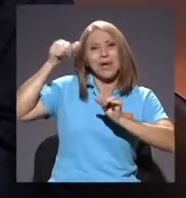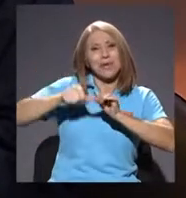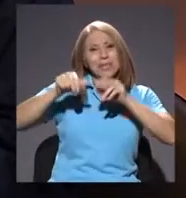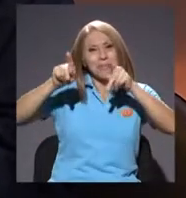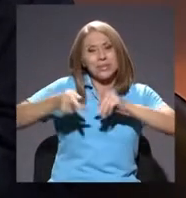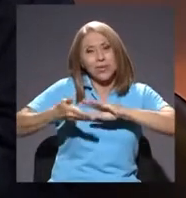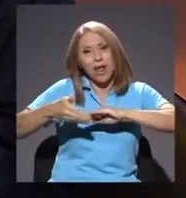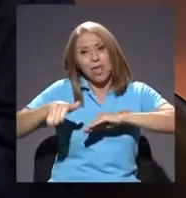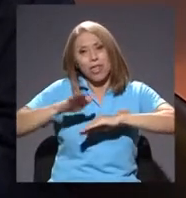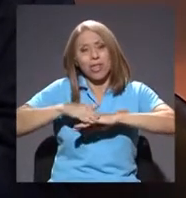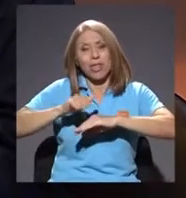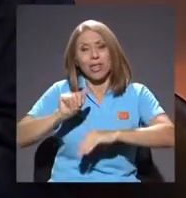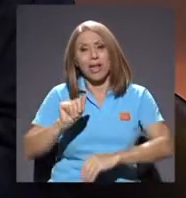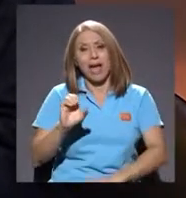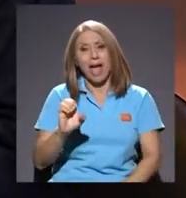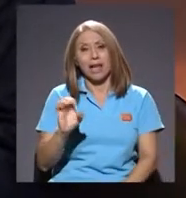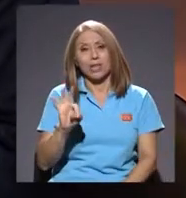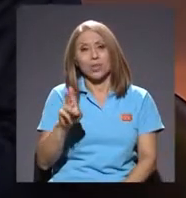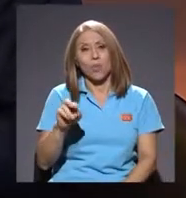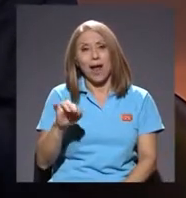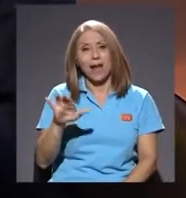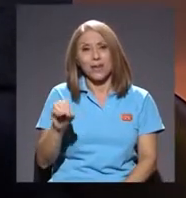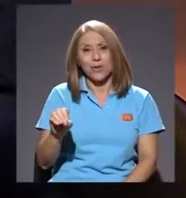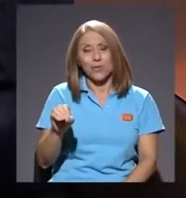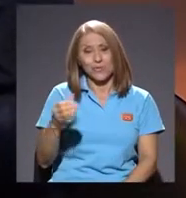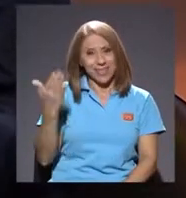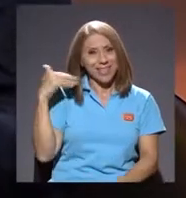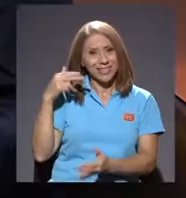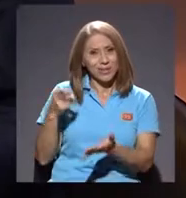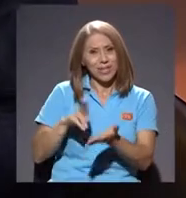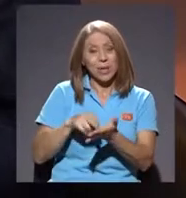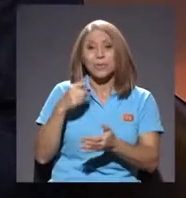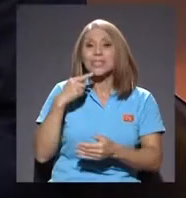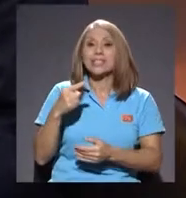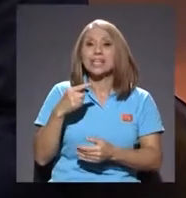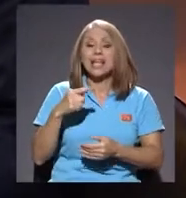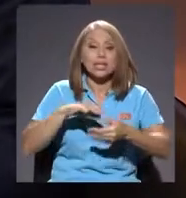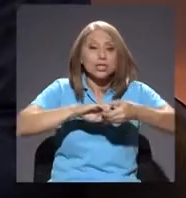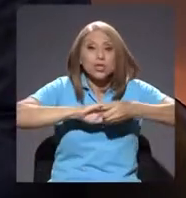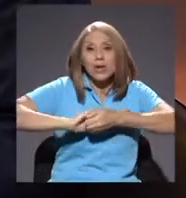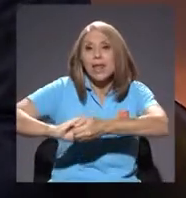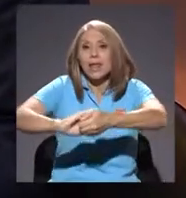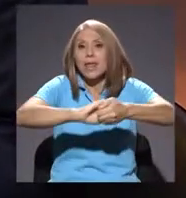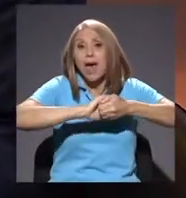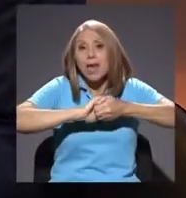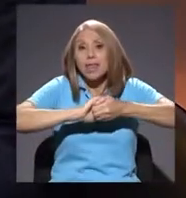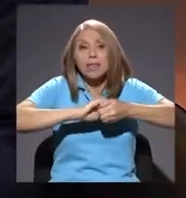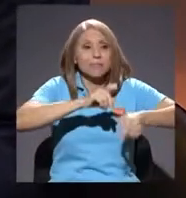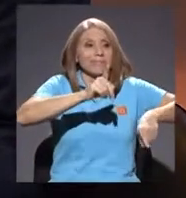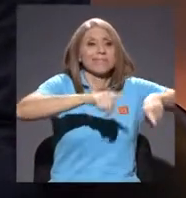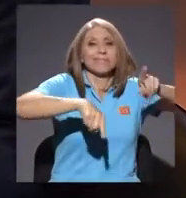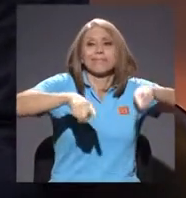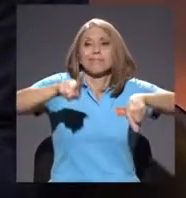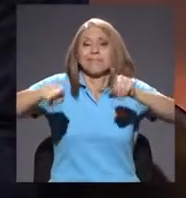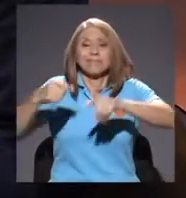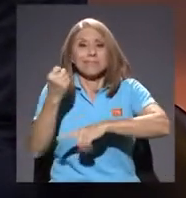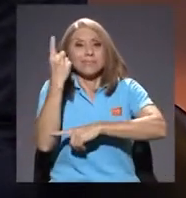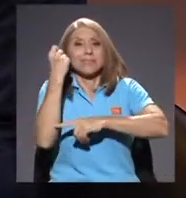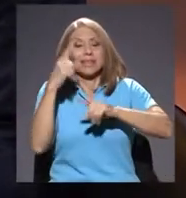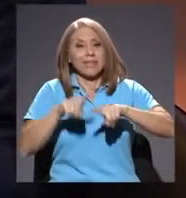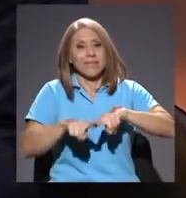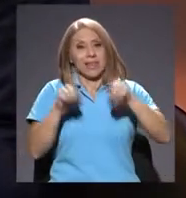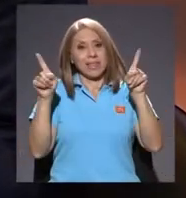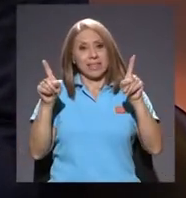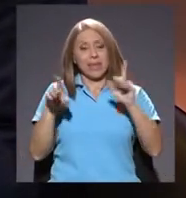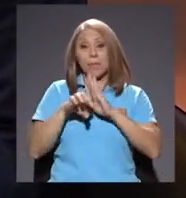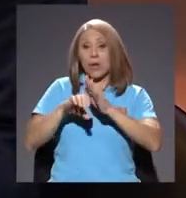contratamos que dice que la solidaridad como entienden las personas es diferente que en el caso de uno uno entiende que lo tuyo